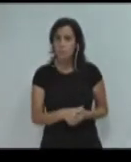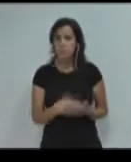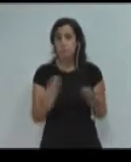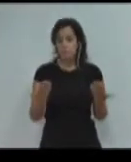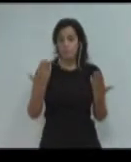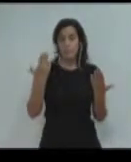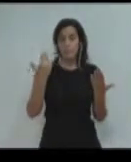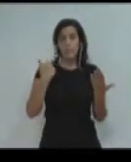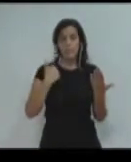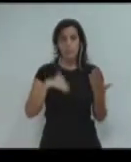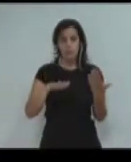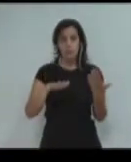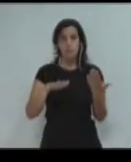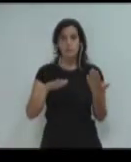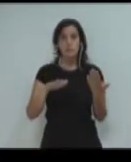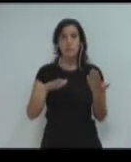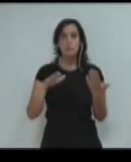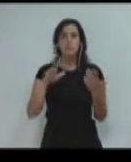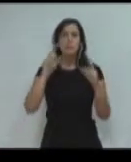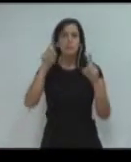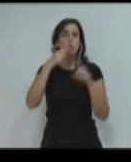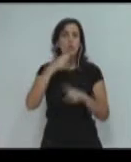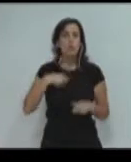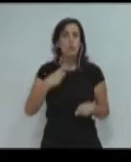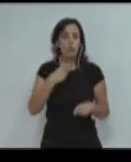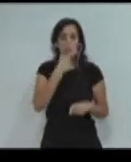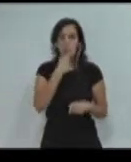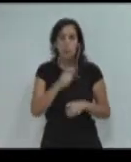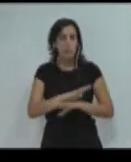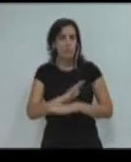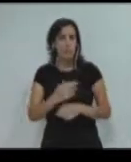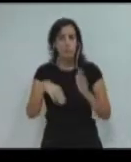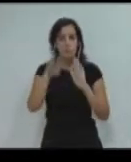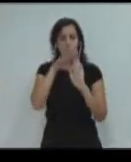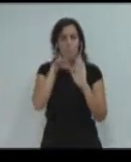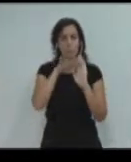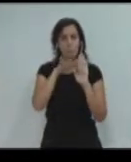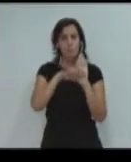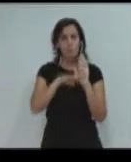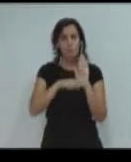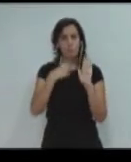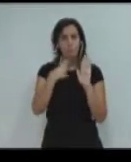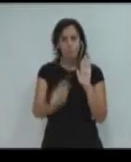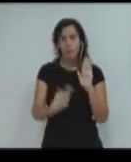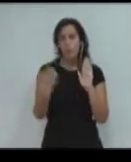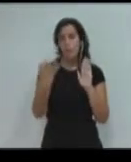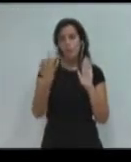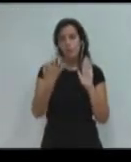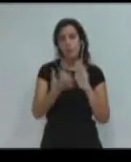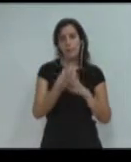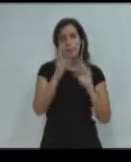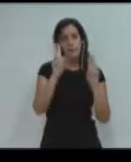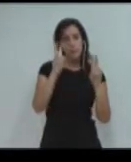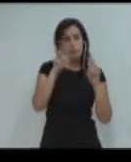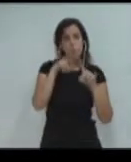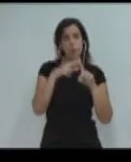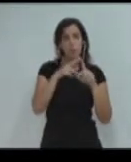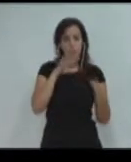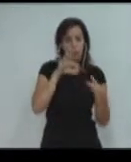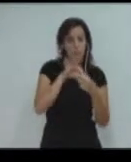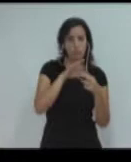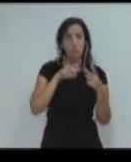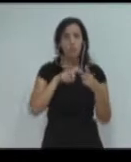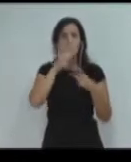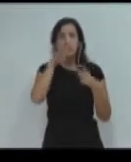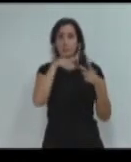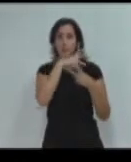Después de haber... Claro que es muy formado, sencillo, claro, le das las sencillo. pautas, le dices, tienes que hacer los títulos por esta herramienta, tienes que